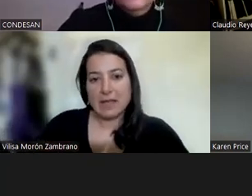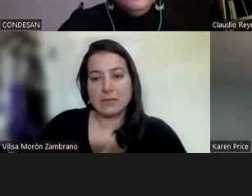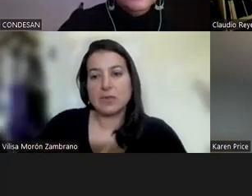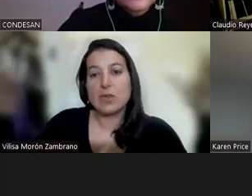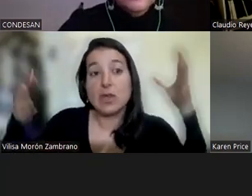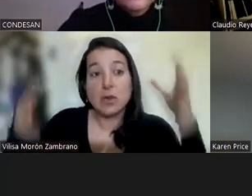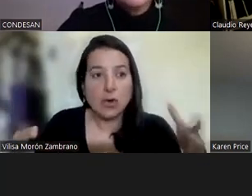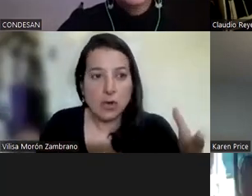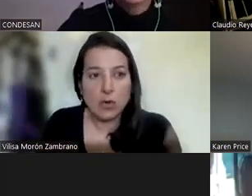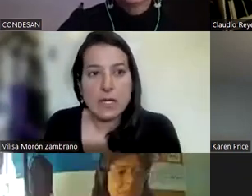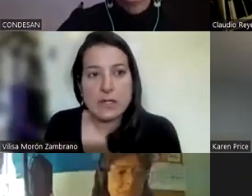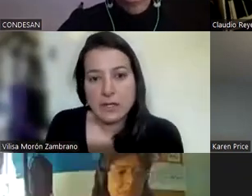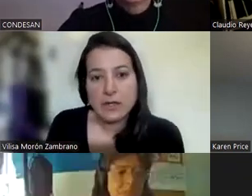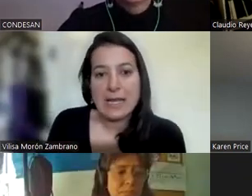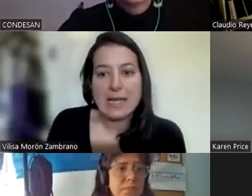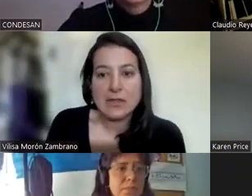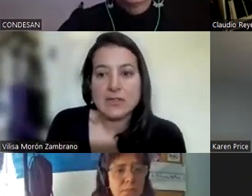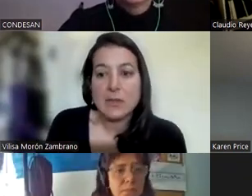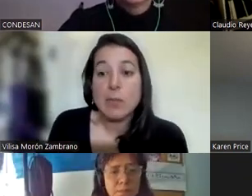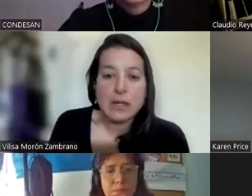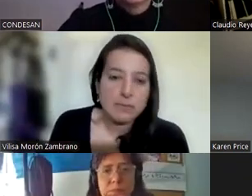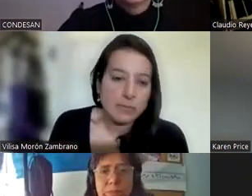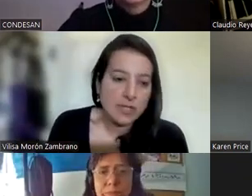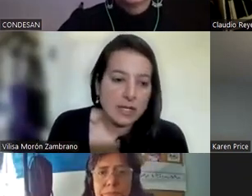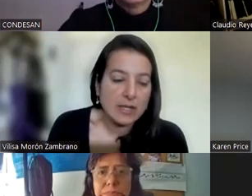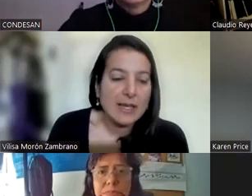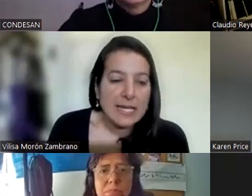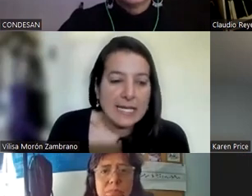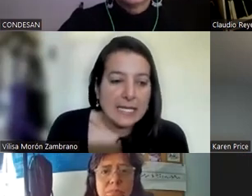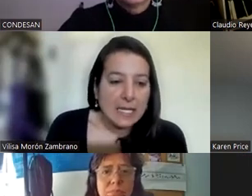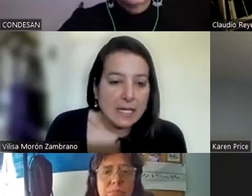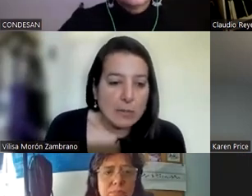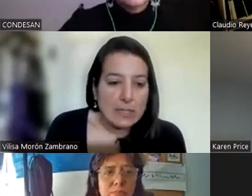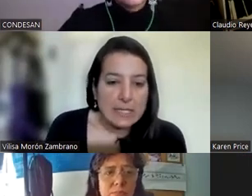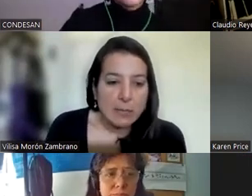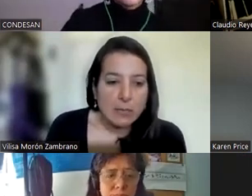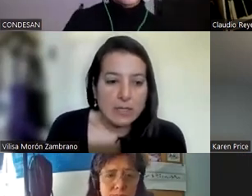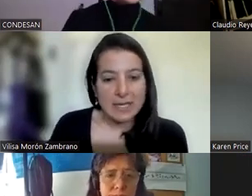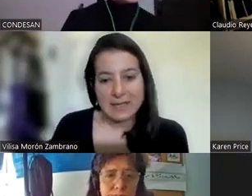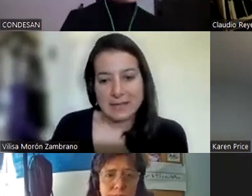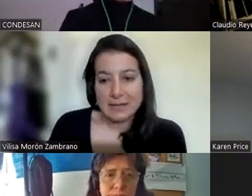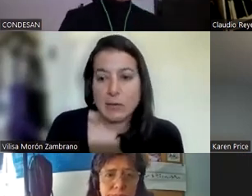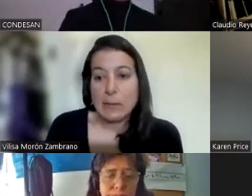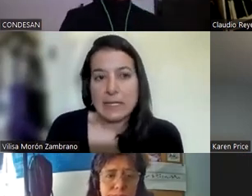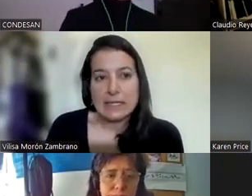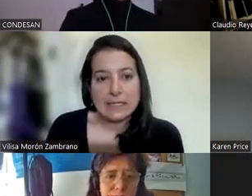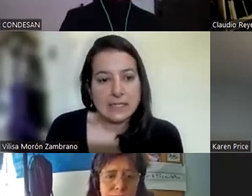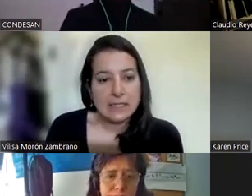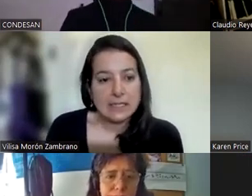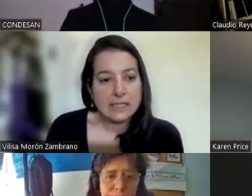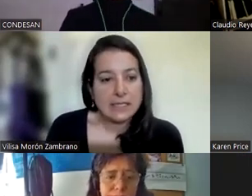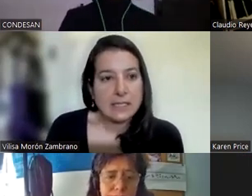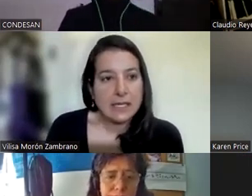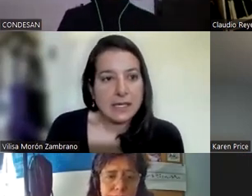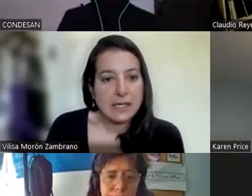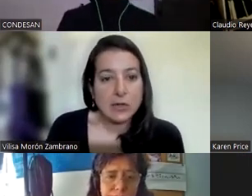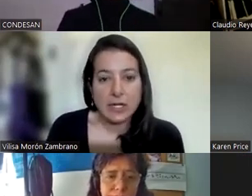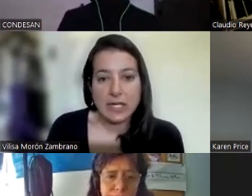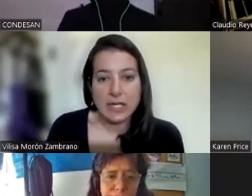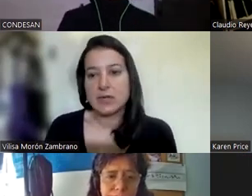desde las instituciones o los gobiernos regionales entonces puede impulsar las políticas públicas que necesitamos para atender